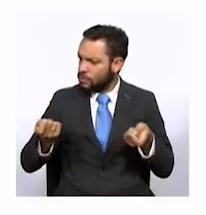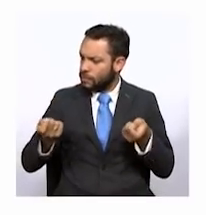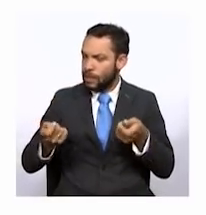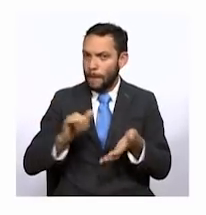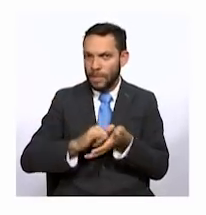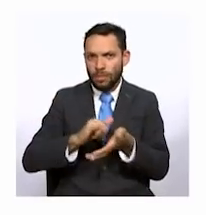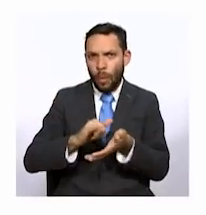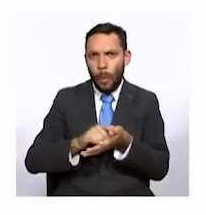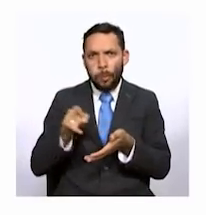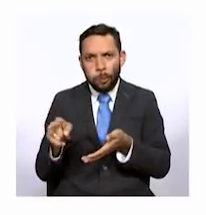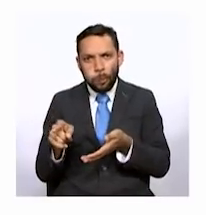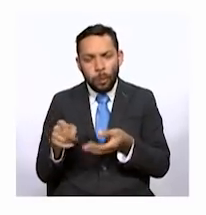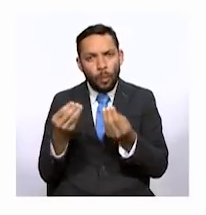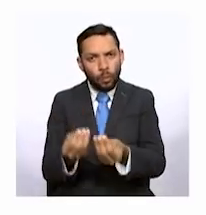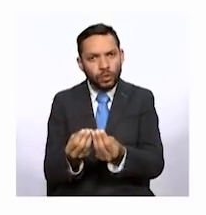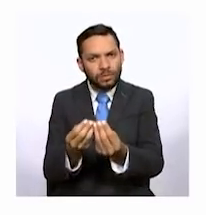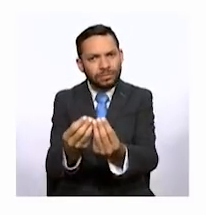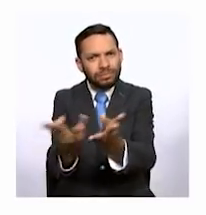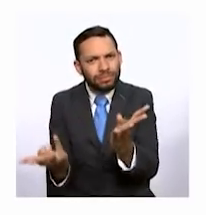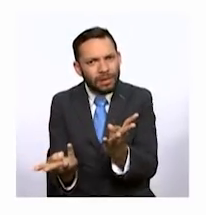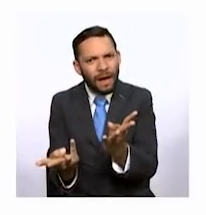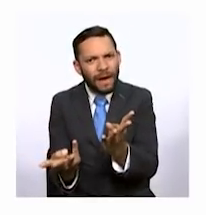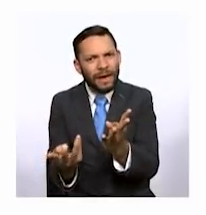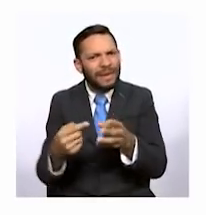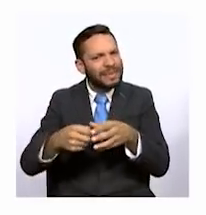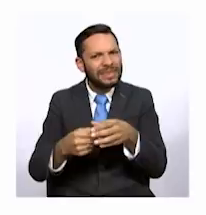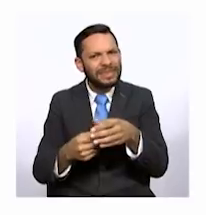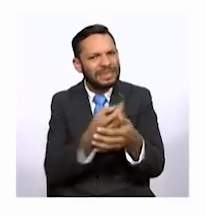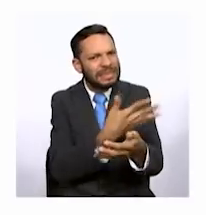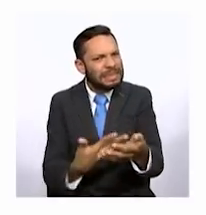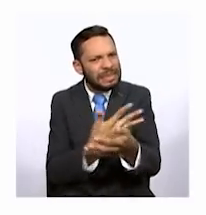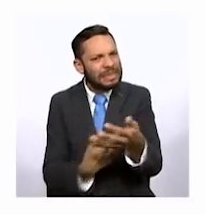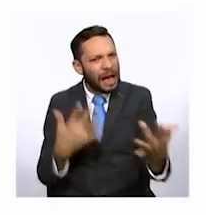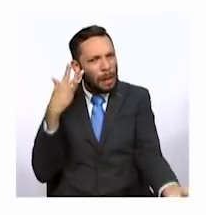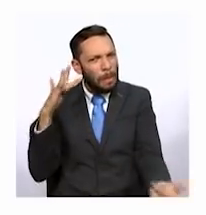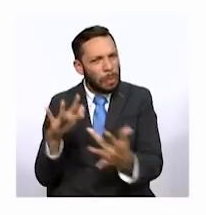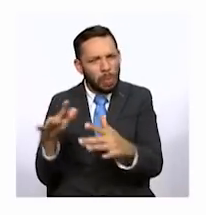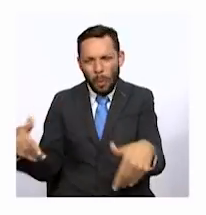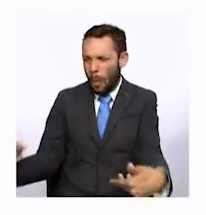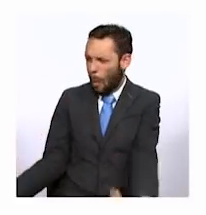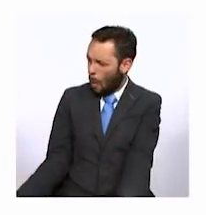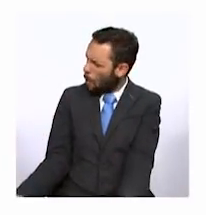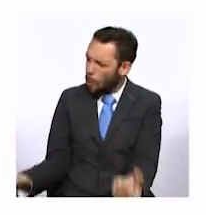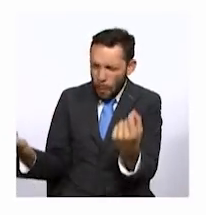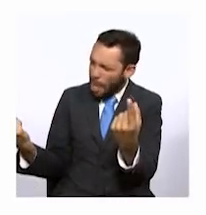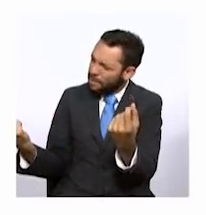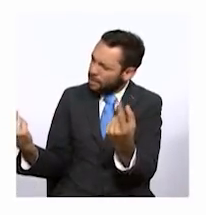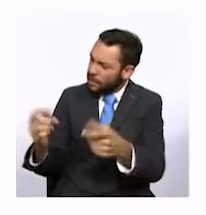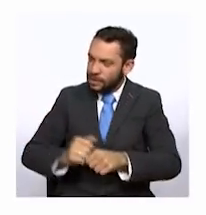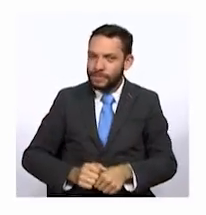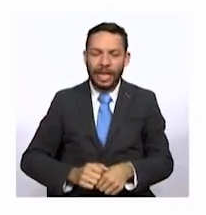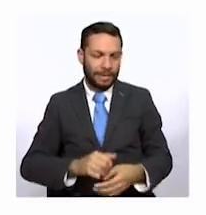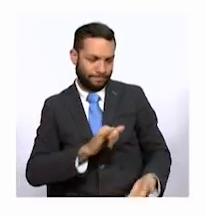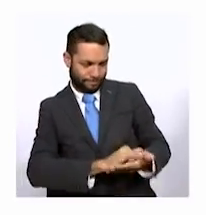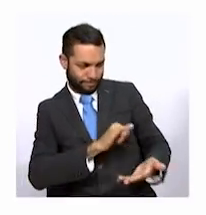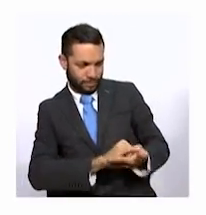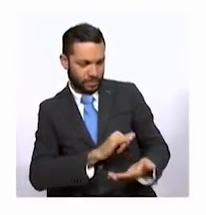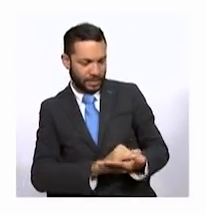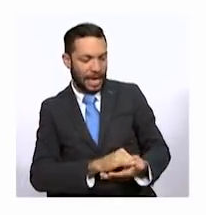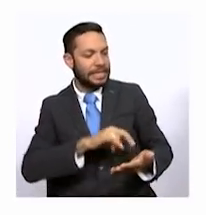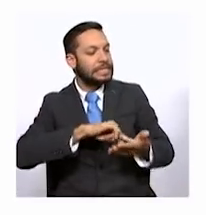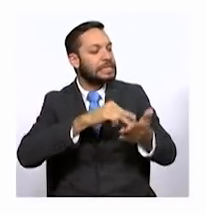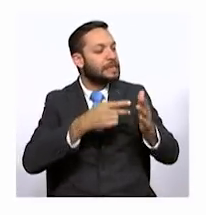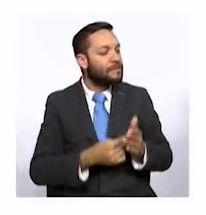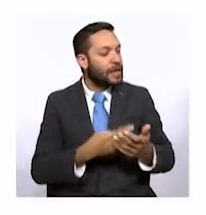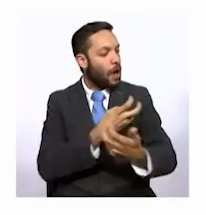miren ustedes, ese abanico que sale con cosas de la sangre. ¿Qué tiene que ver una con la otra? Exactamente. El hueso tiene una circulación endomedular, que es como